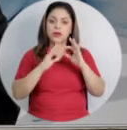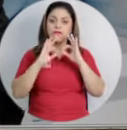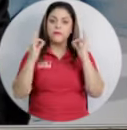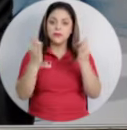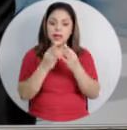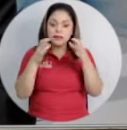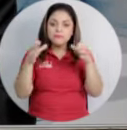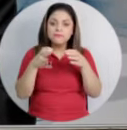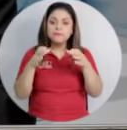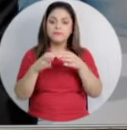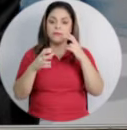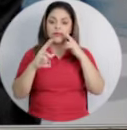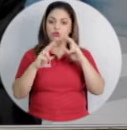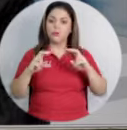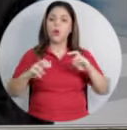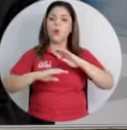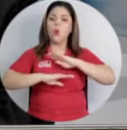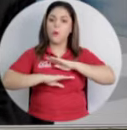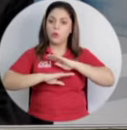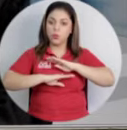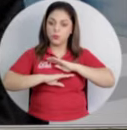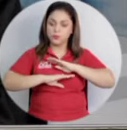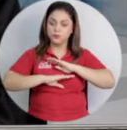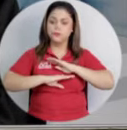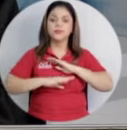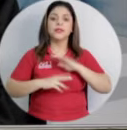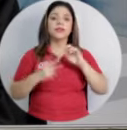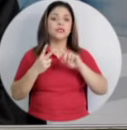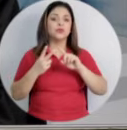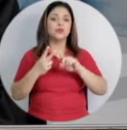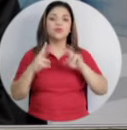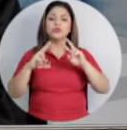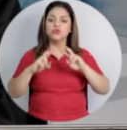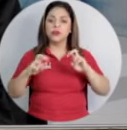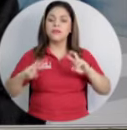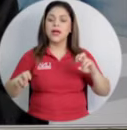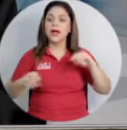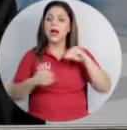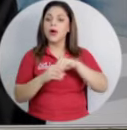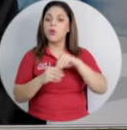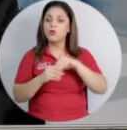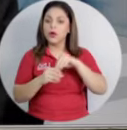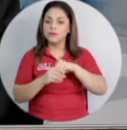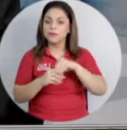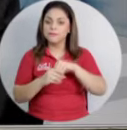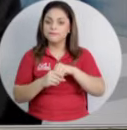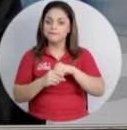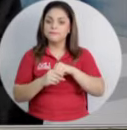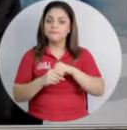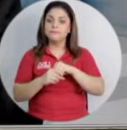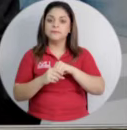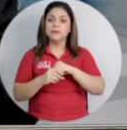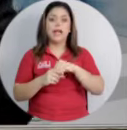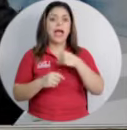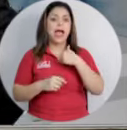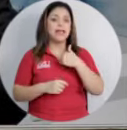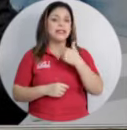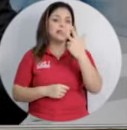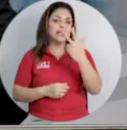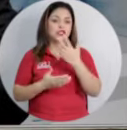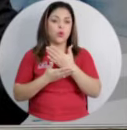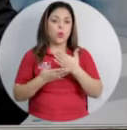es, revisemos cómo podemos ahorrar. Y ahorrar se puede ahorrar de muchas formas. Hay tres pecados que cometemos. Todo